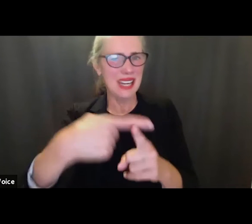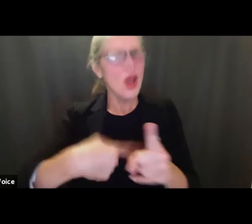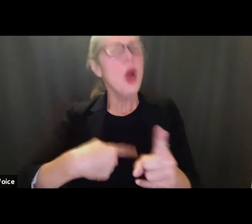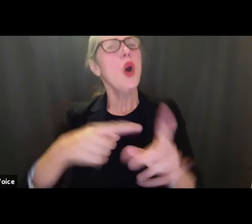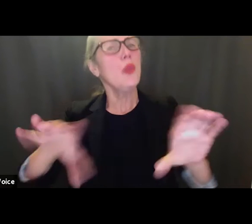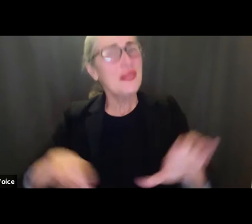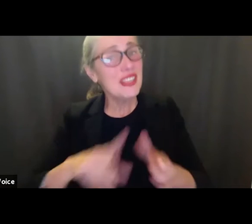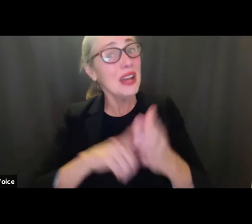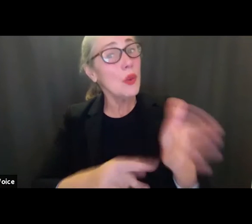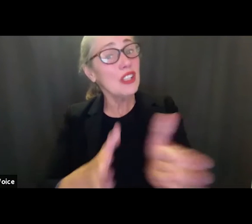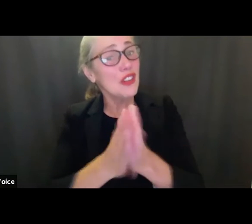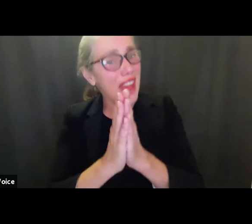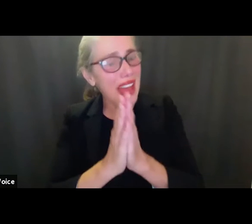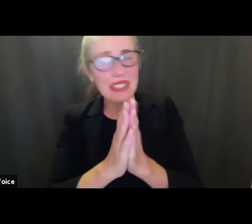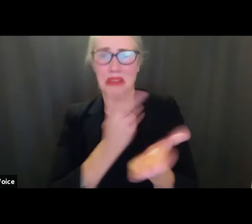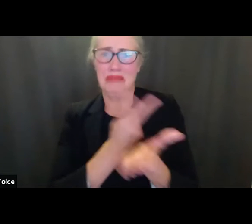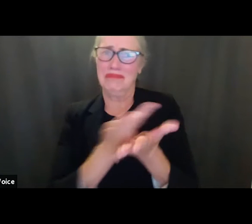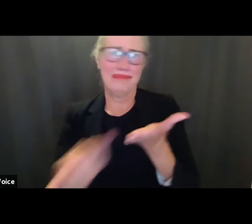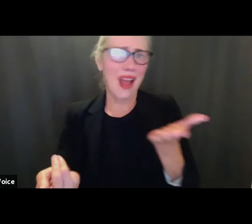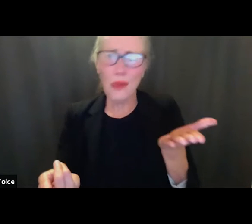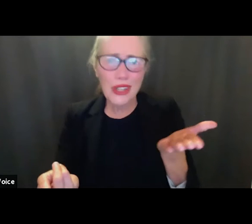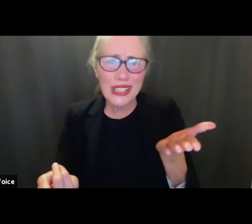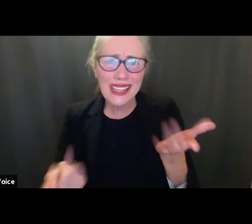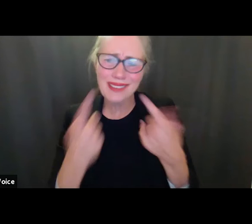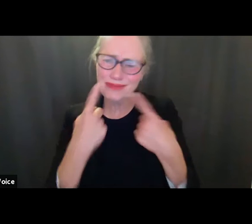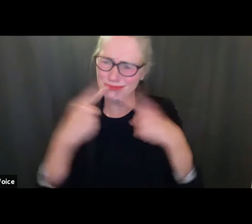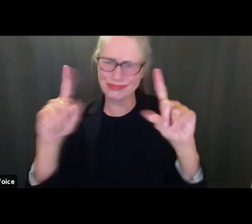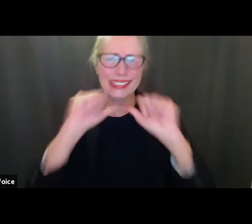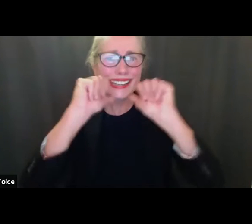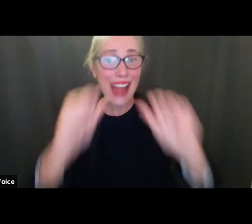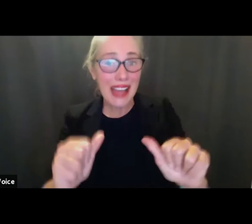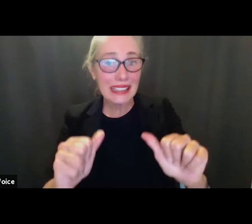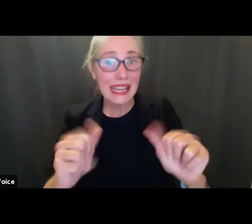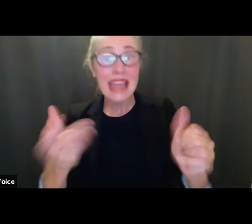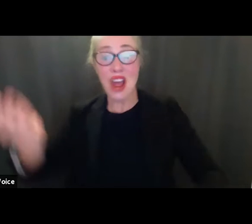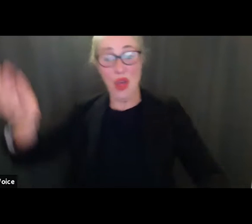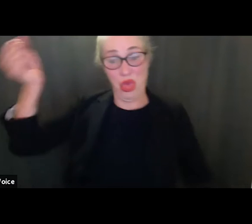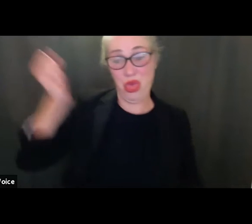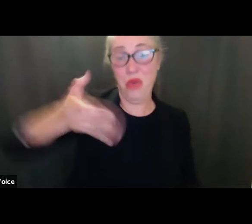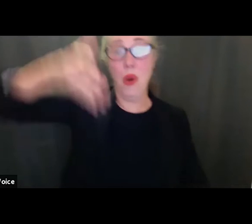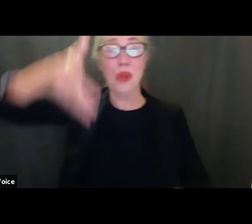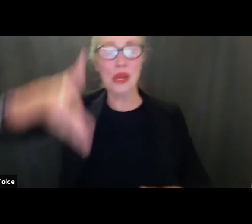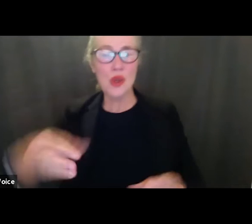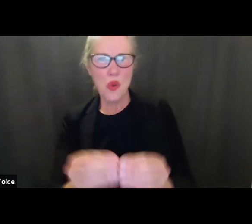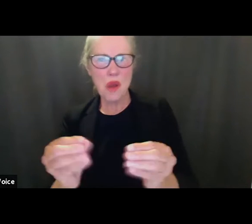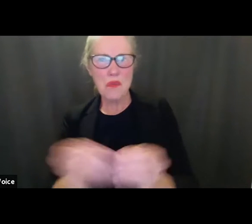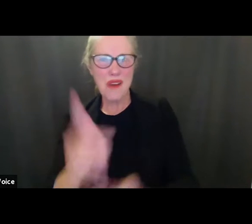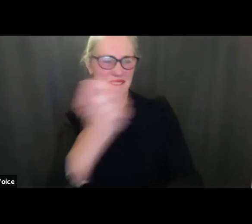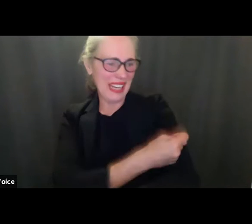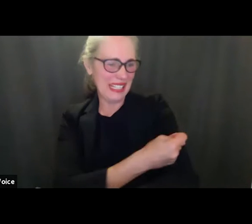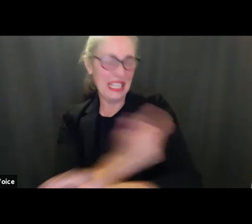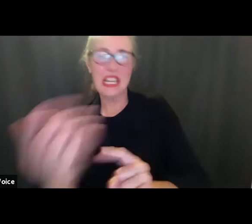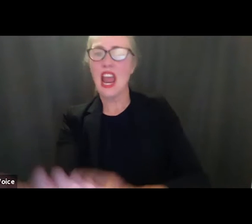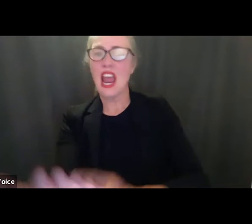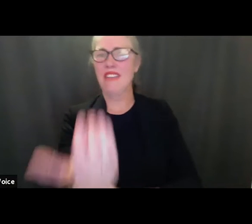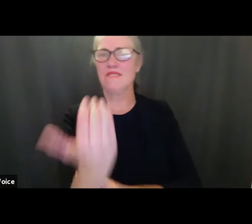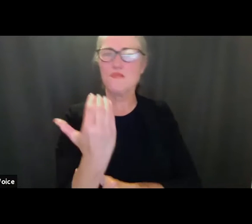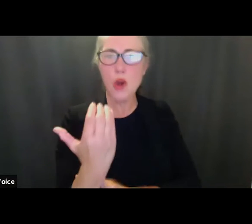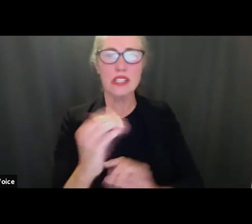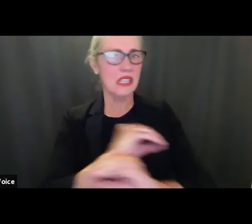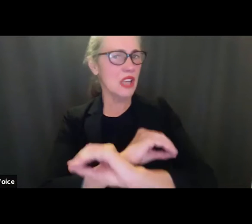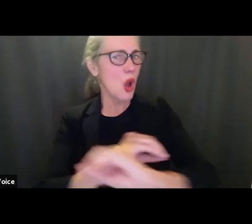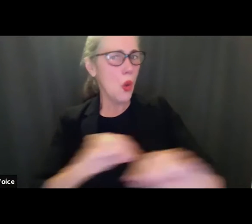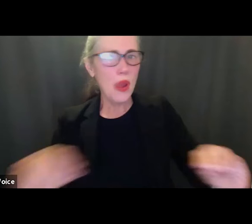haciendo no está funcionando. Hemos hecho lo que se nos ha pedido y no está funcionando. Y ahora ustedes quieren